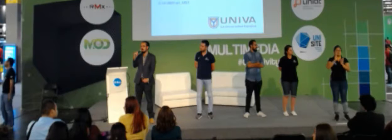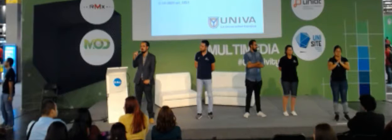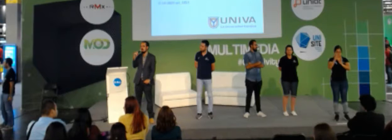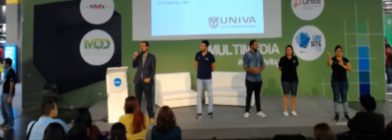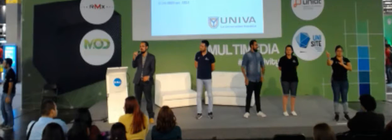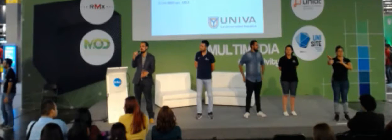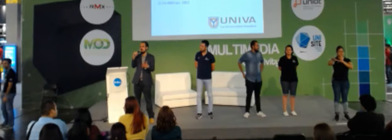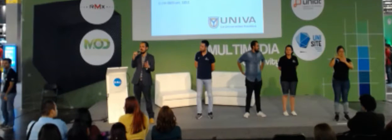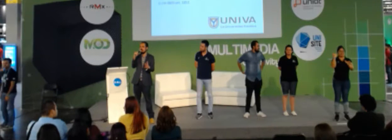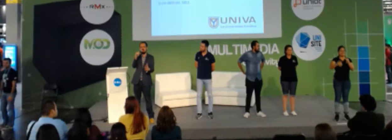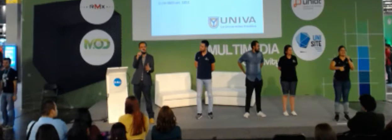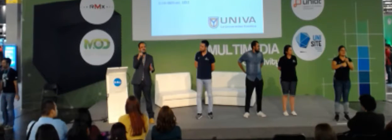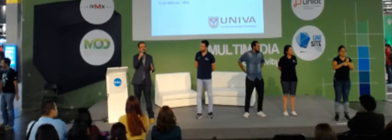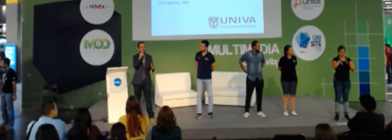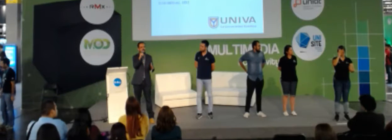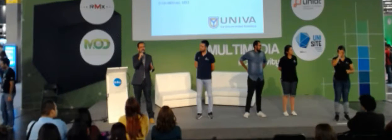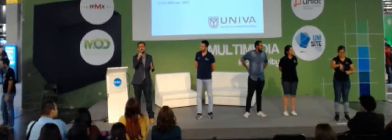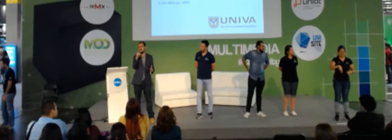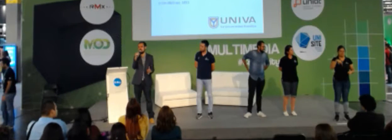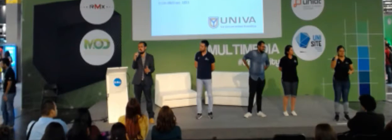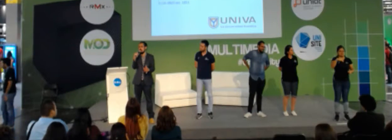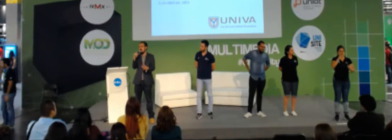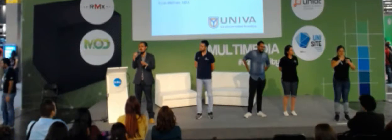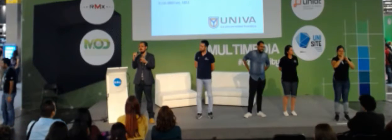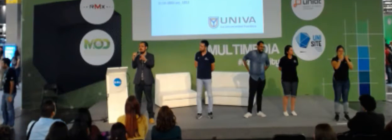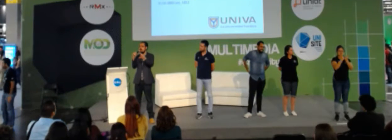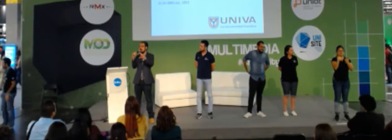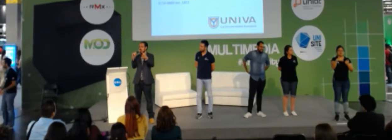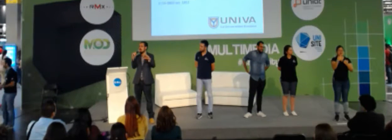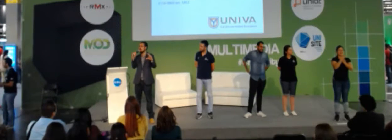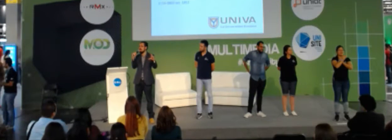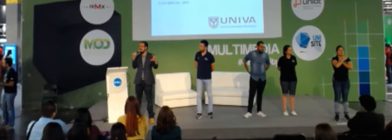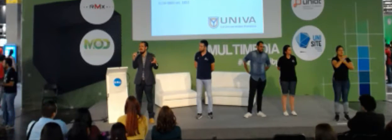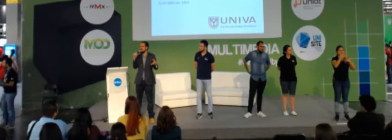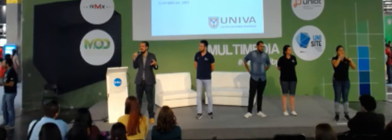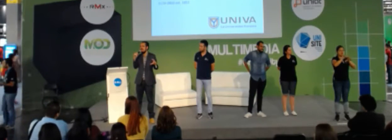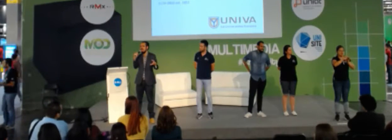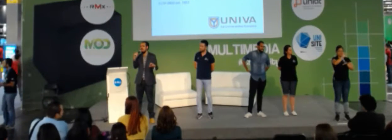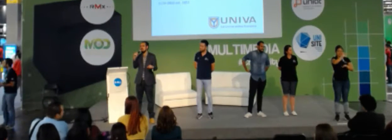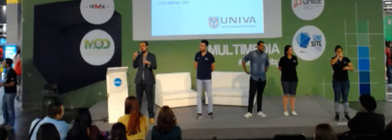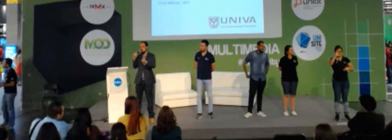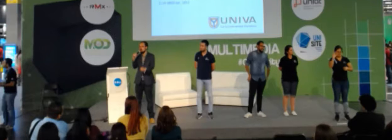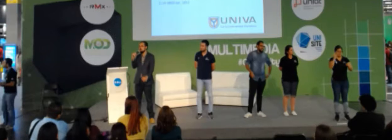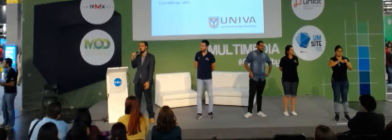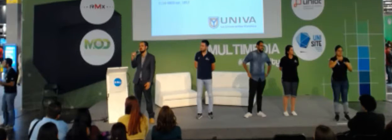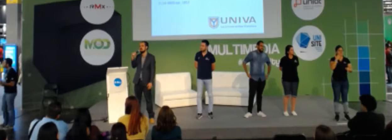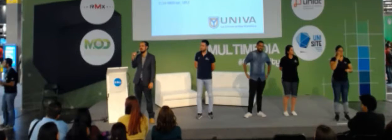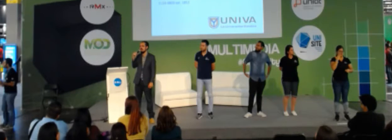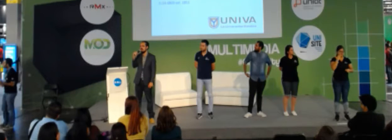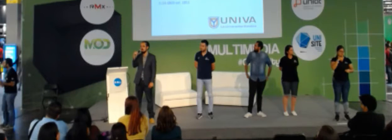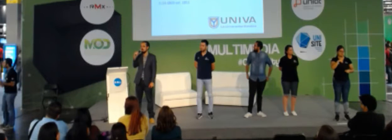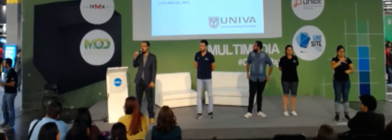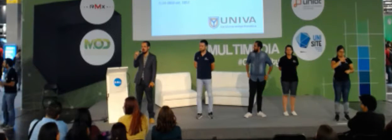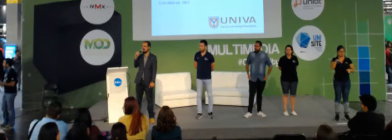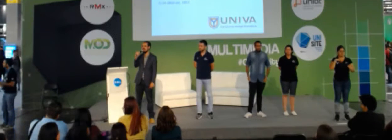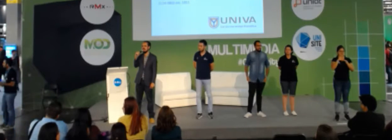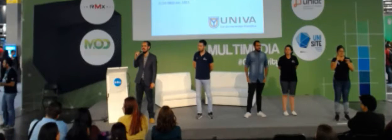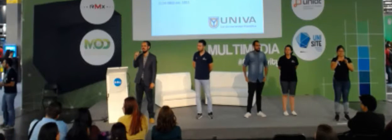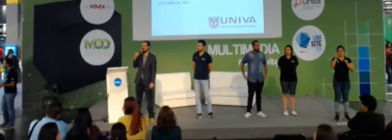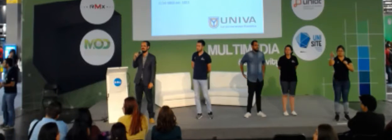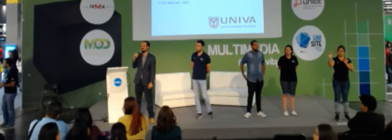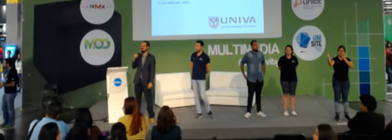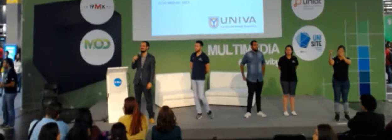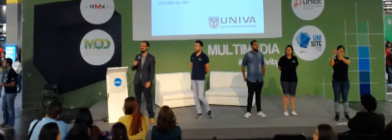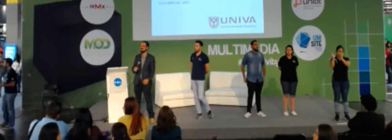inbox, nuestra página oficial de la asociación es Educación Incluyente AC y con mucho gusto te canalizamos con la gente de allá.